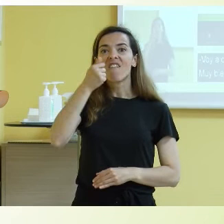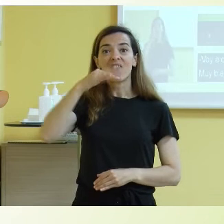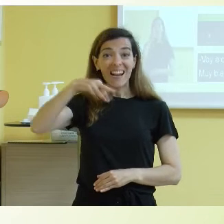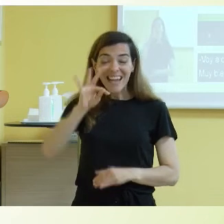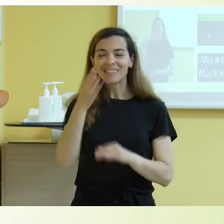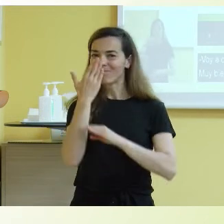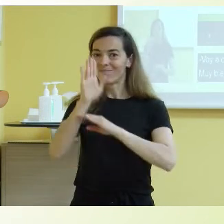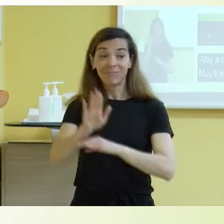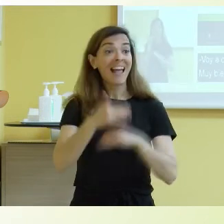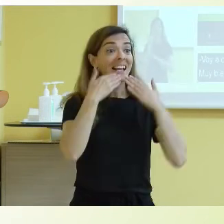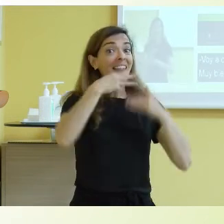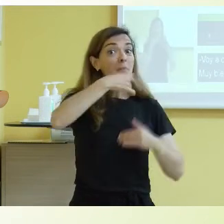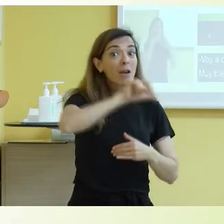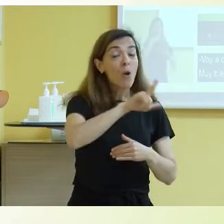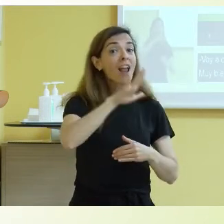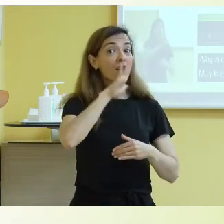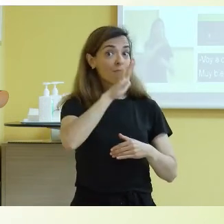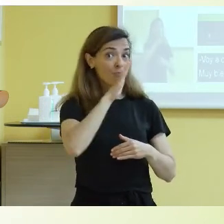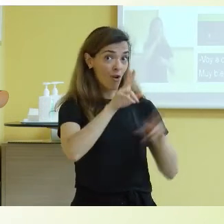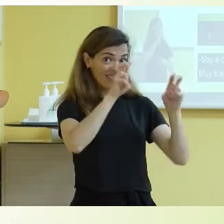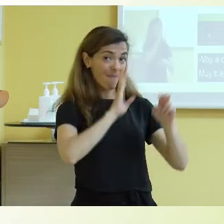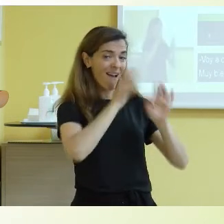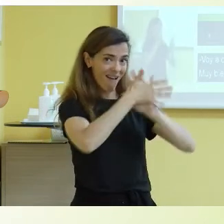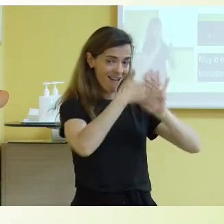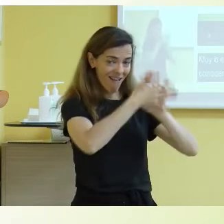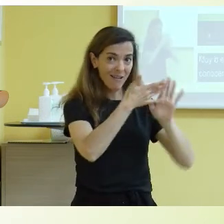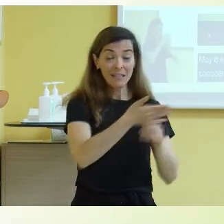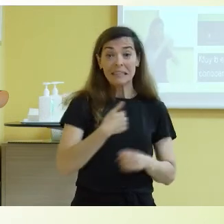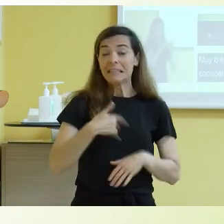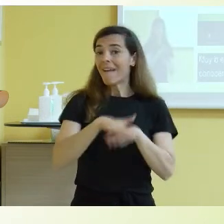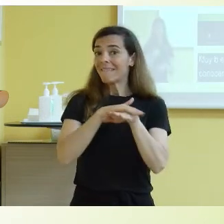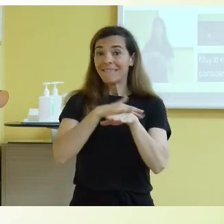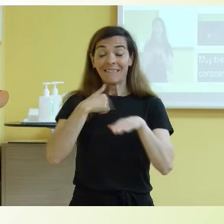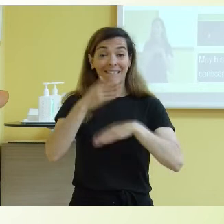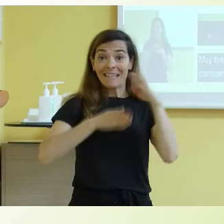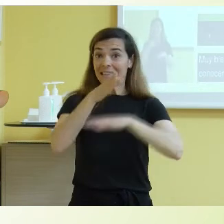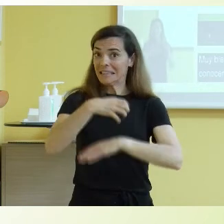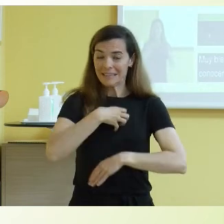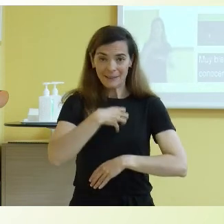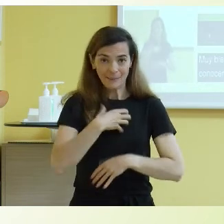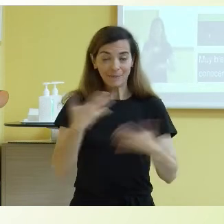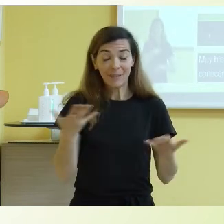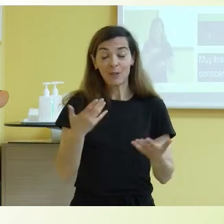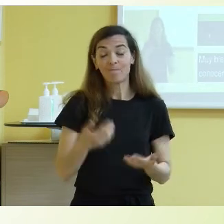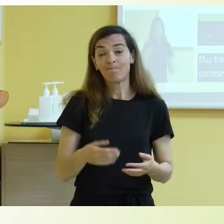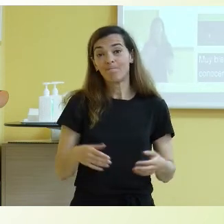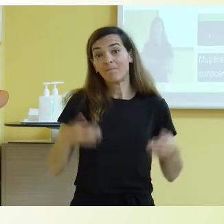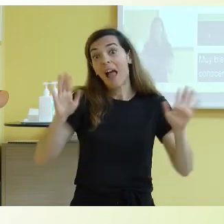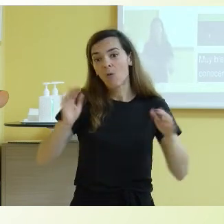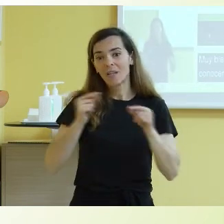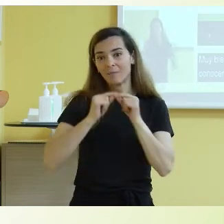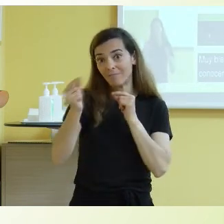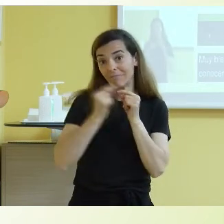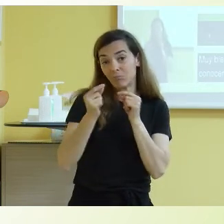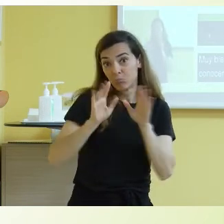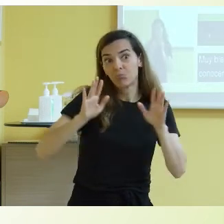por aterrizar también el tema que nos ocupa. Siento mucho no poder estar ahí con vosotros, pero espero que a pesar del formato de la charla